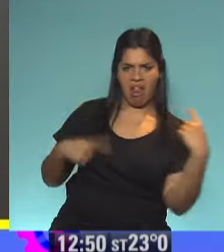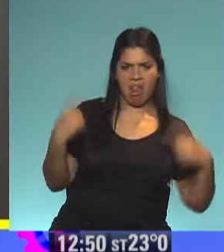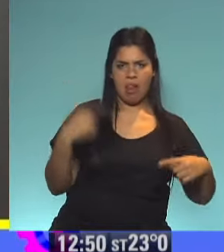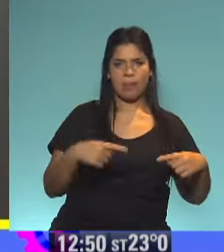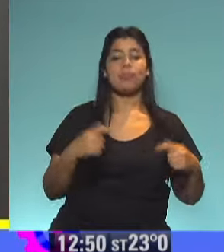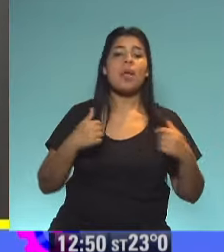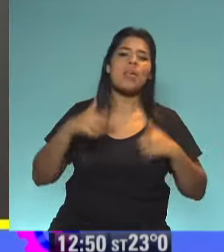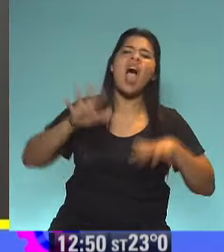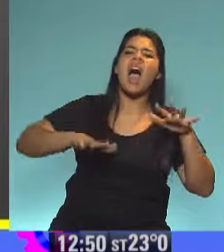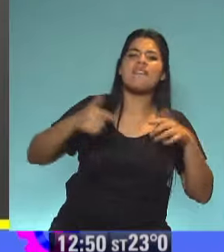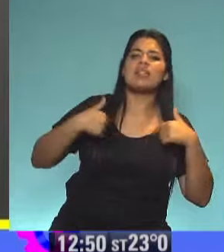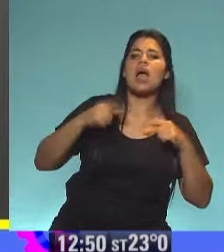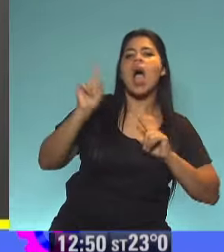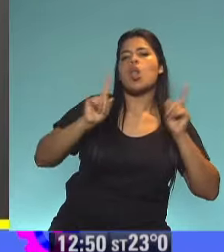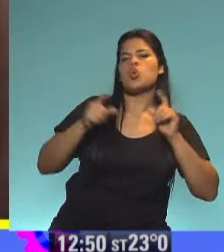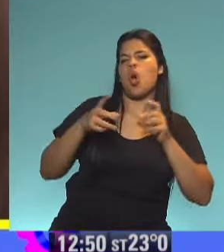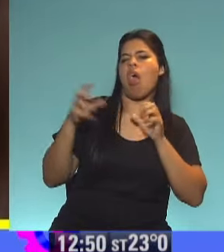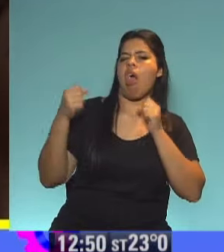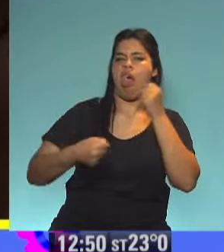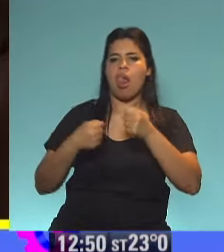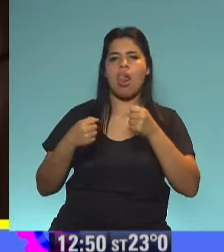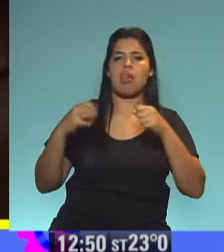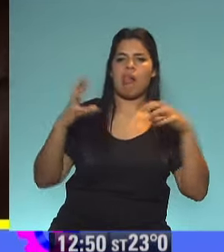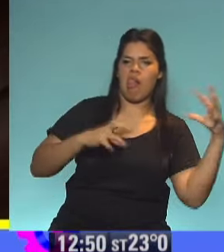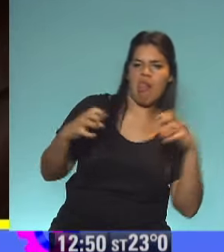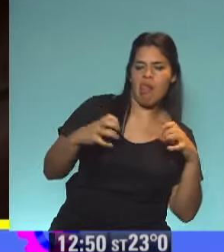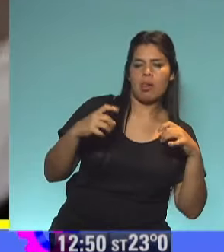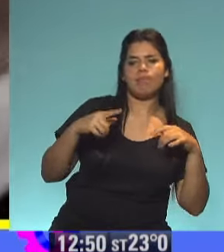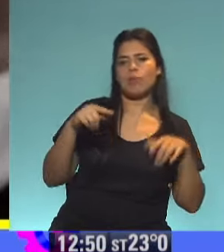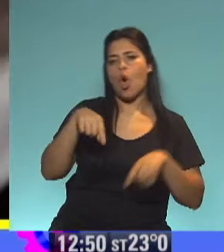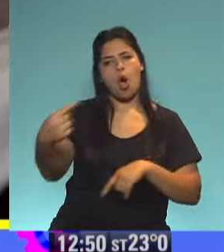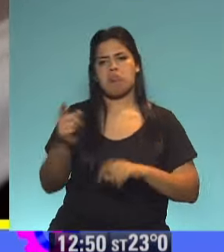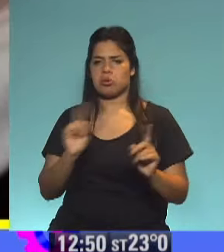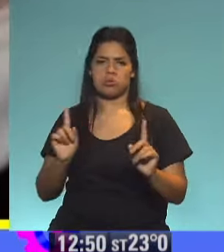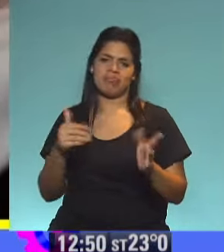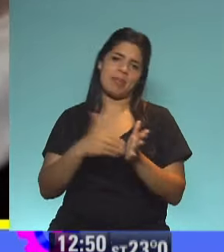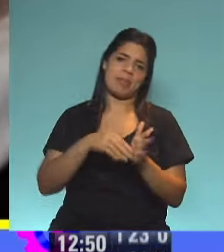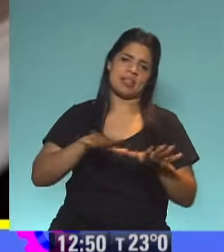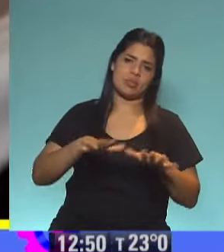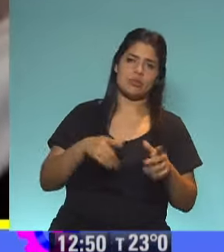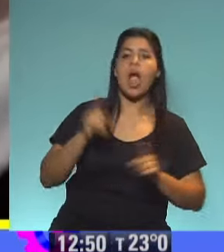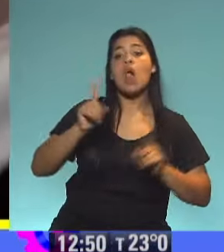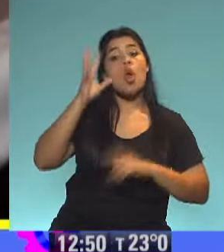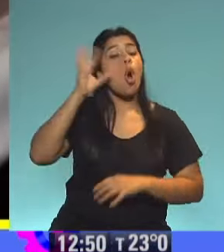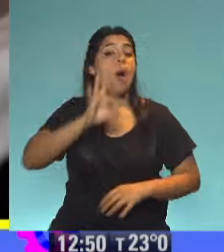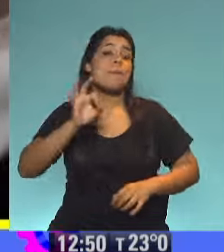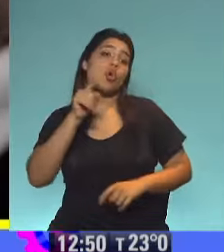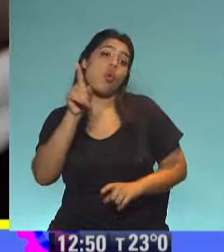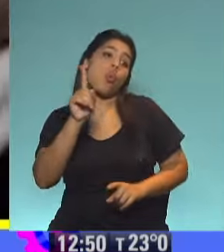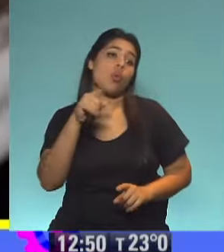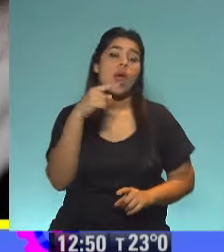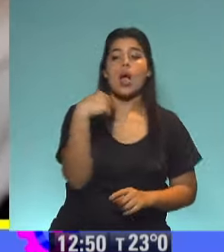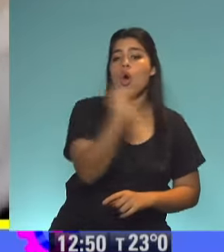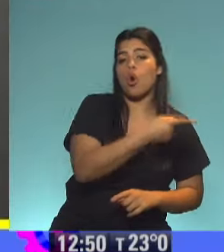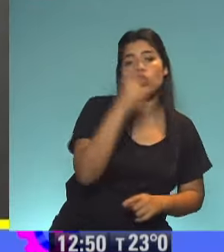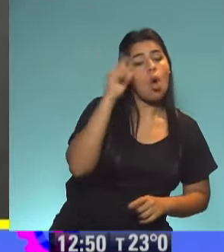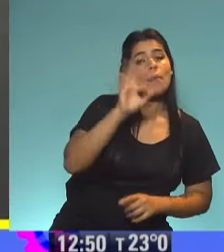algunos no. Algunos pelean y otros no. Depende de la situación. Porque alguno opina una cosa, otra otra.